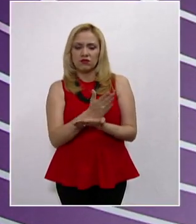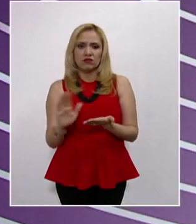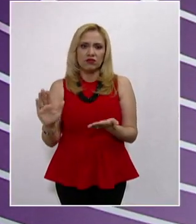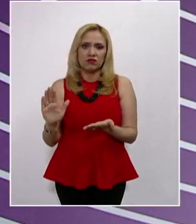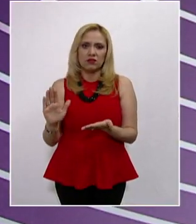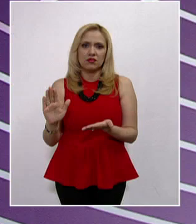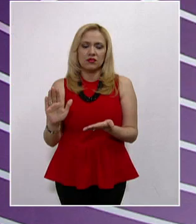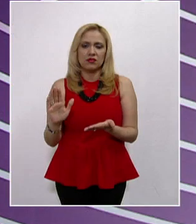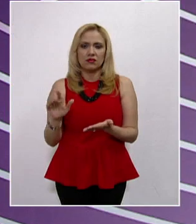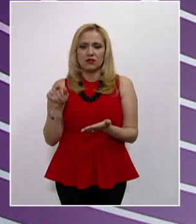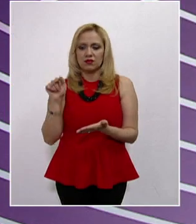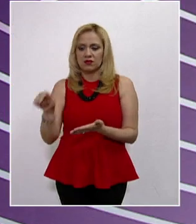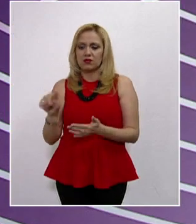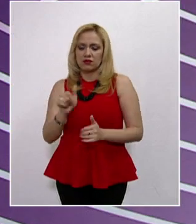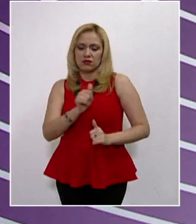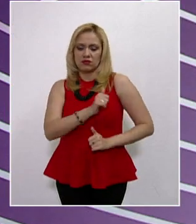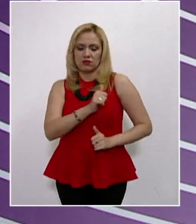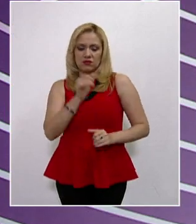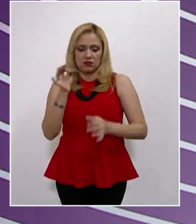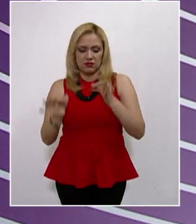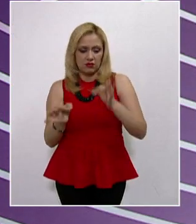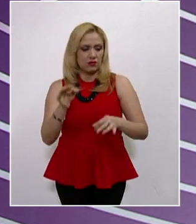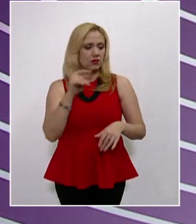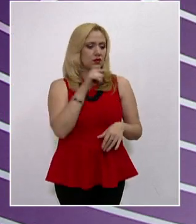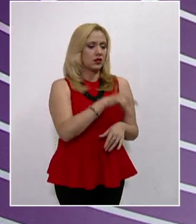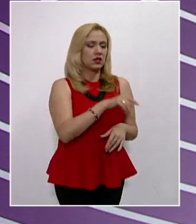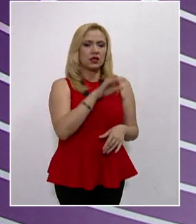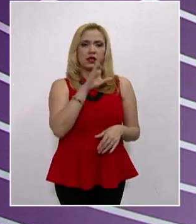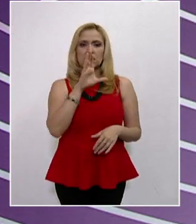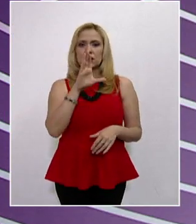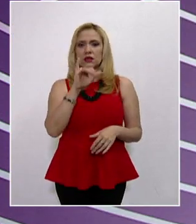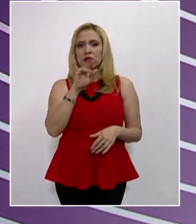lo que es para el fuero castrense y lo que es para el fuero